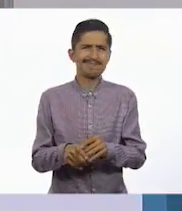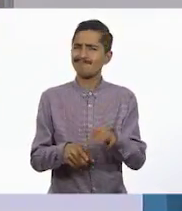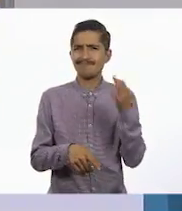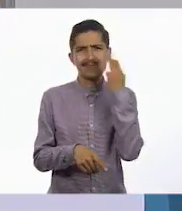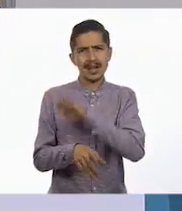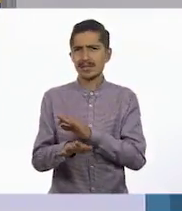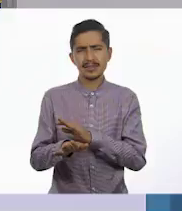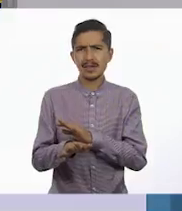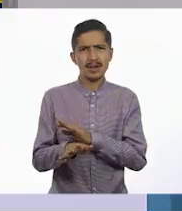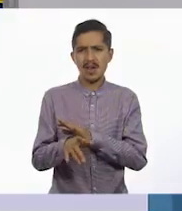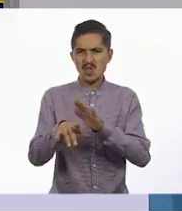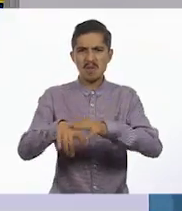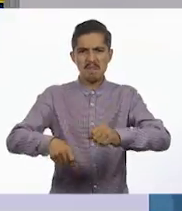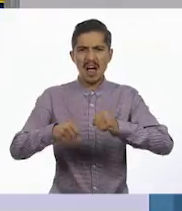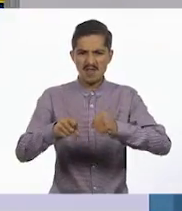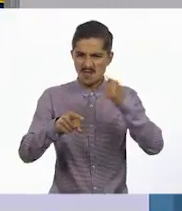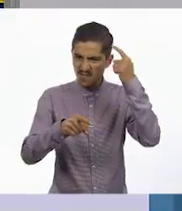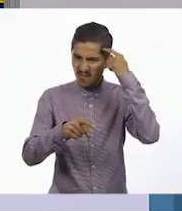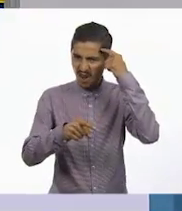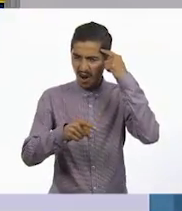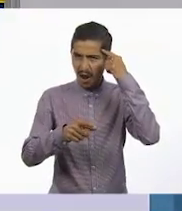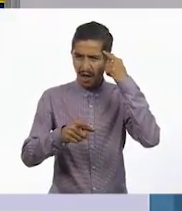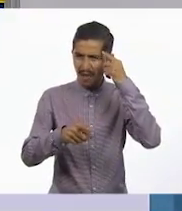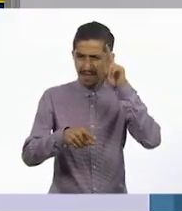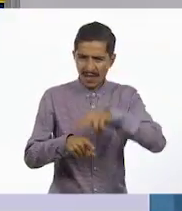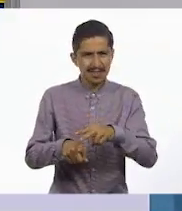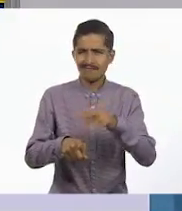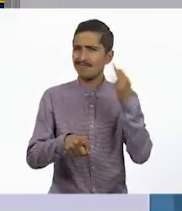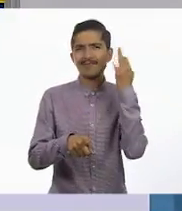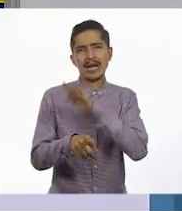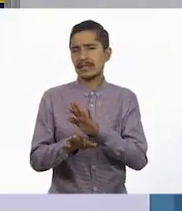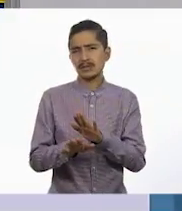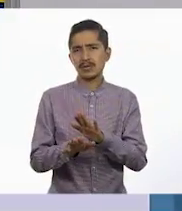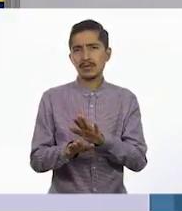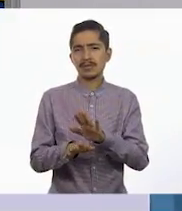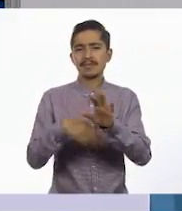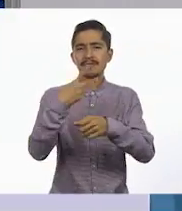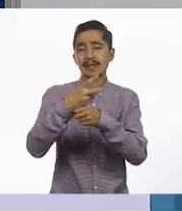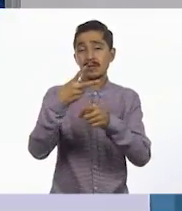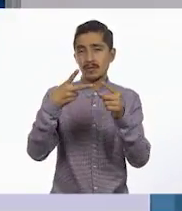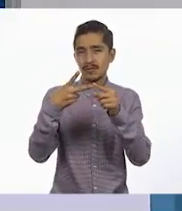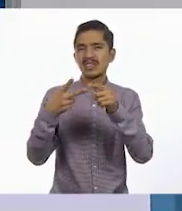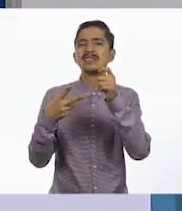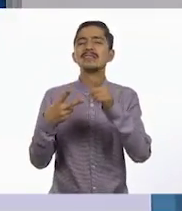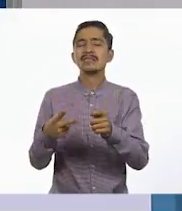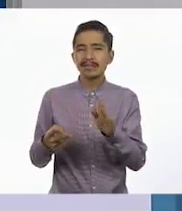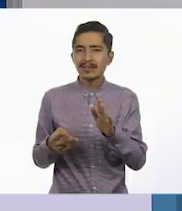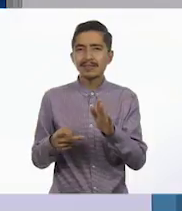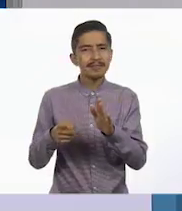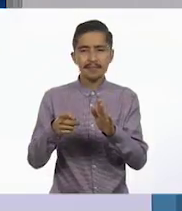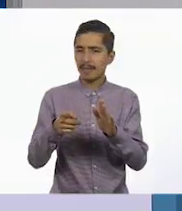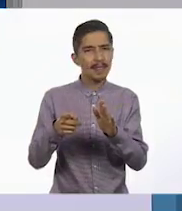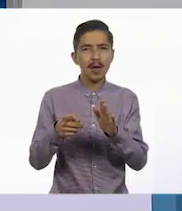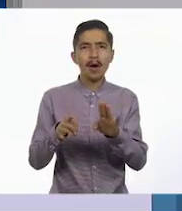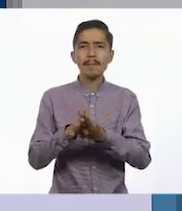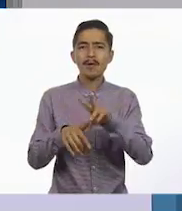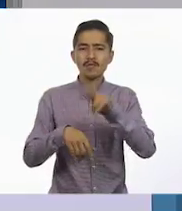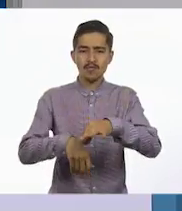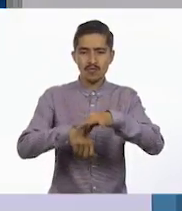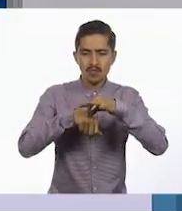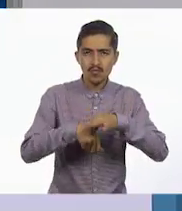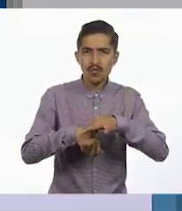tienes ningún poder mental, eso que dices no es cierto. Y segundo, porque al no existir, no hay ese aspecto de